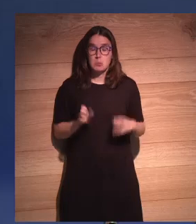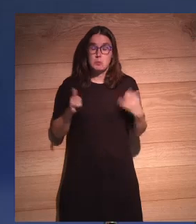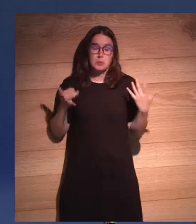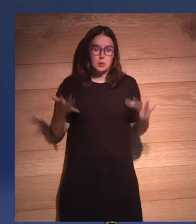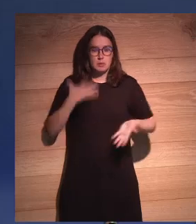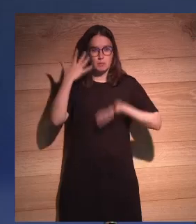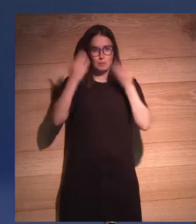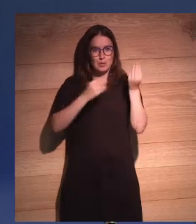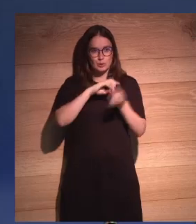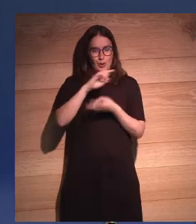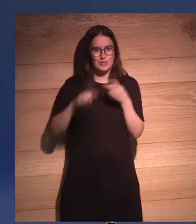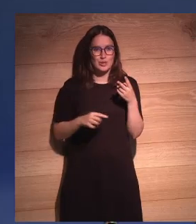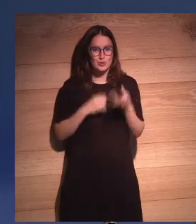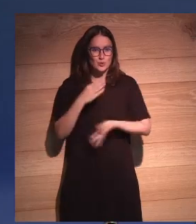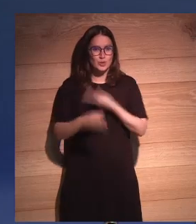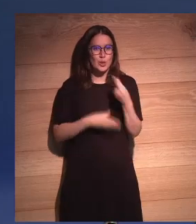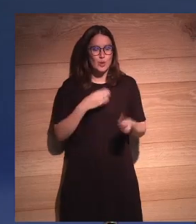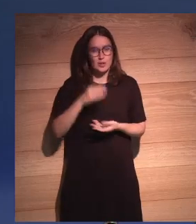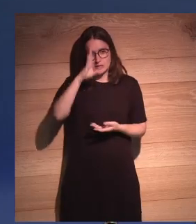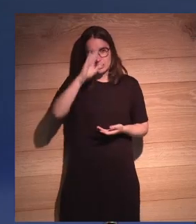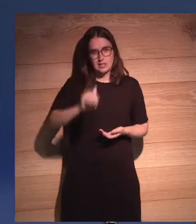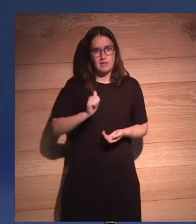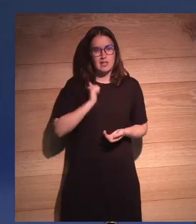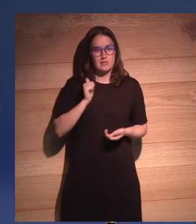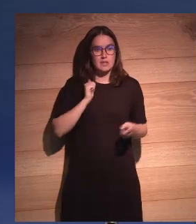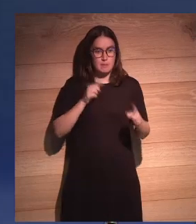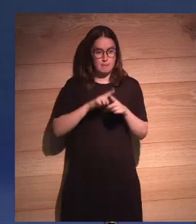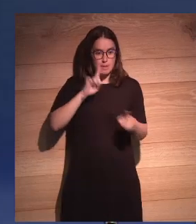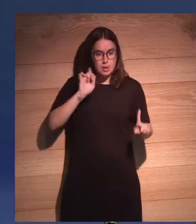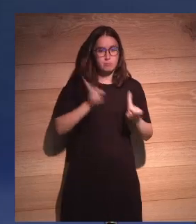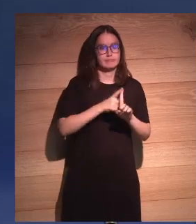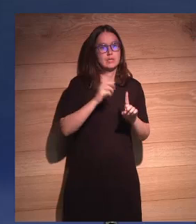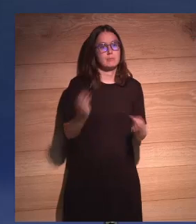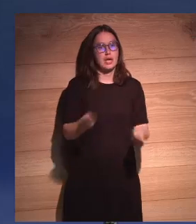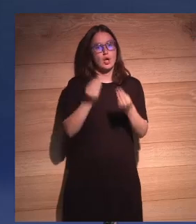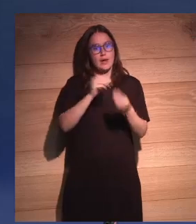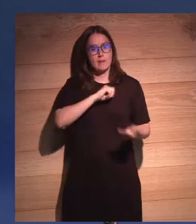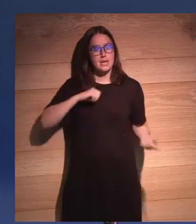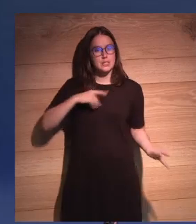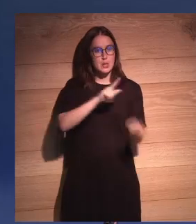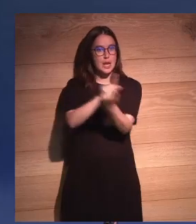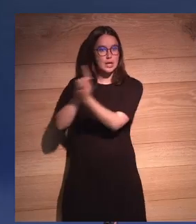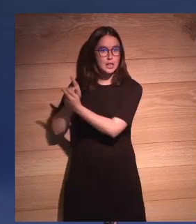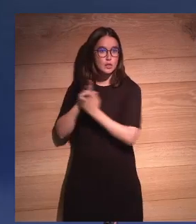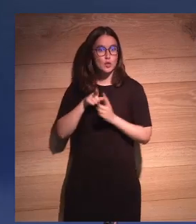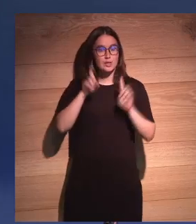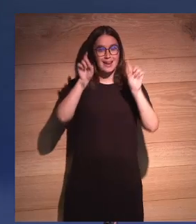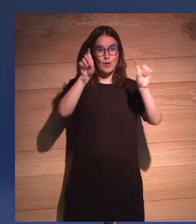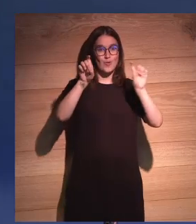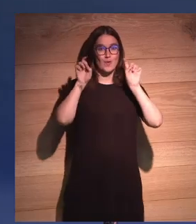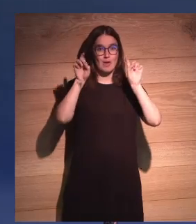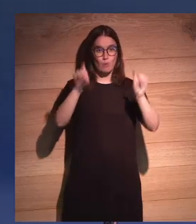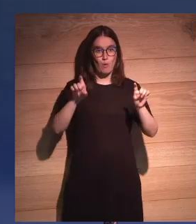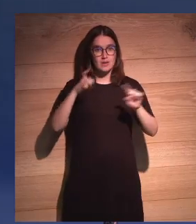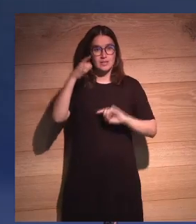Entonces creo que esas dos utilizaciones de la inteligencia artificial para el diagnóstico, la mejora, la personalización de la educación,